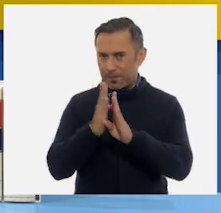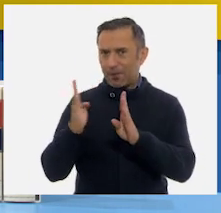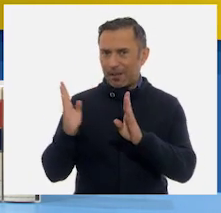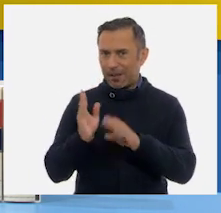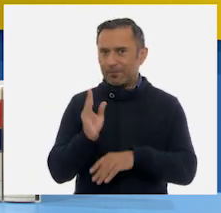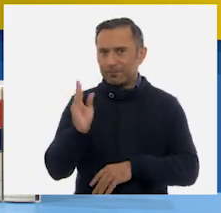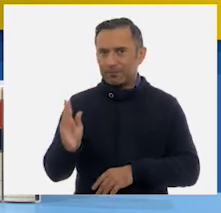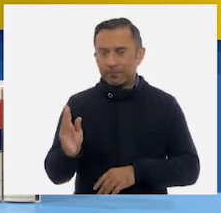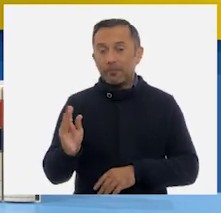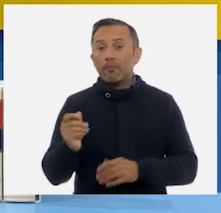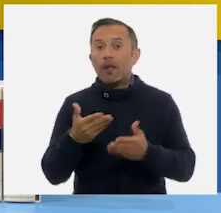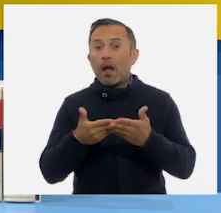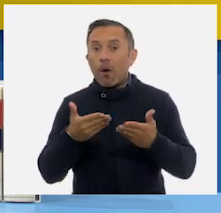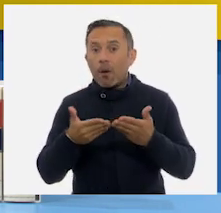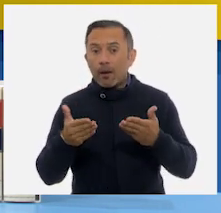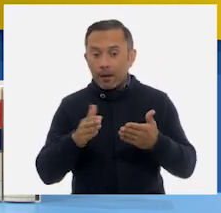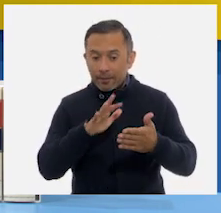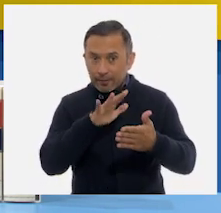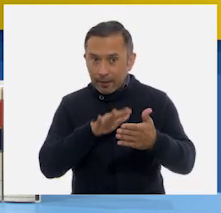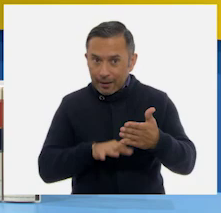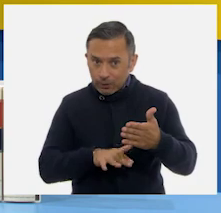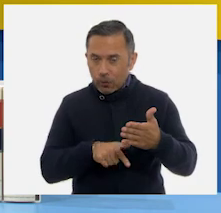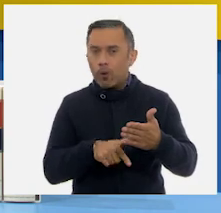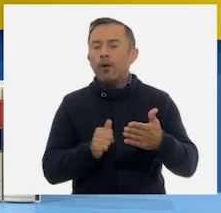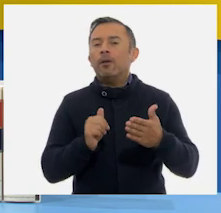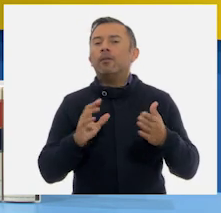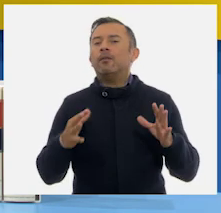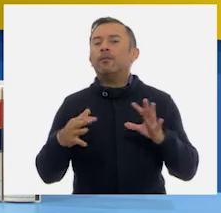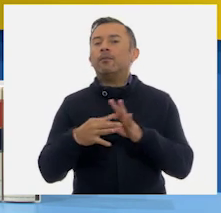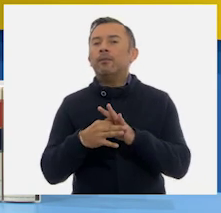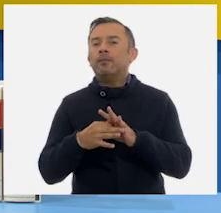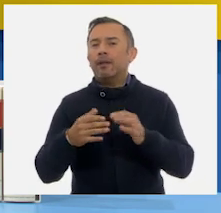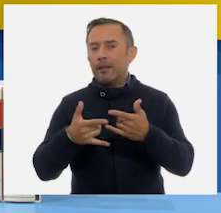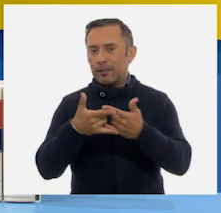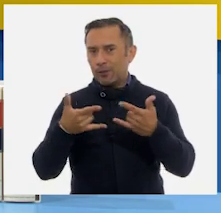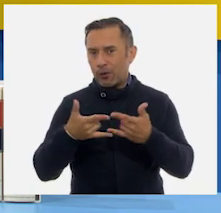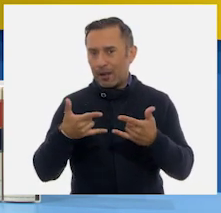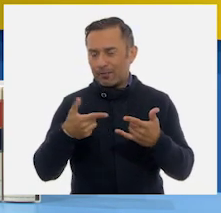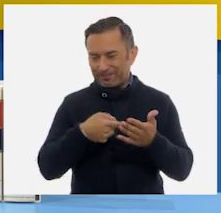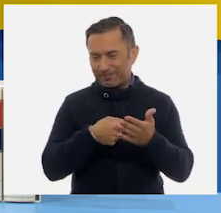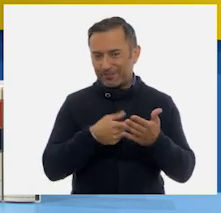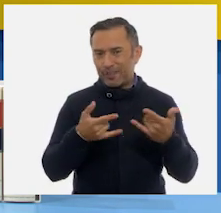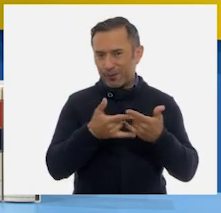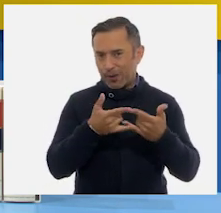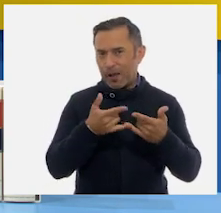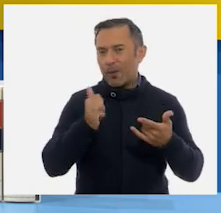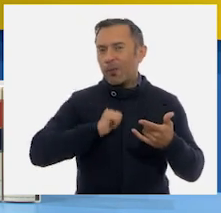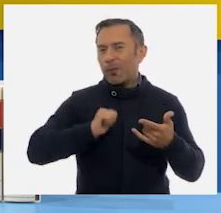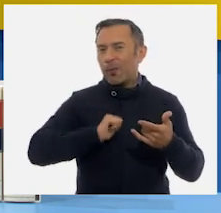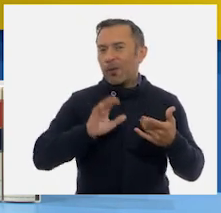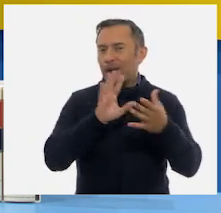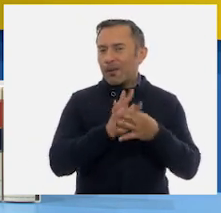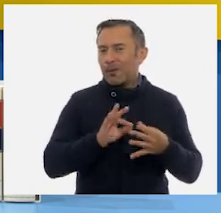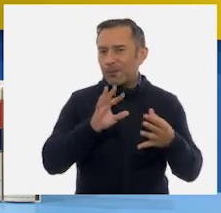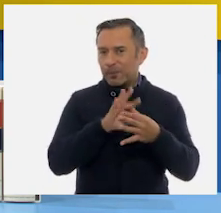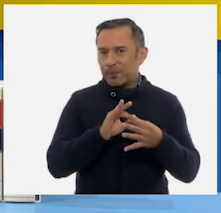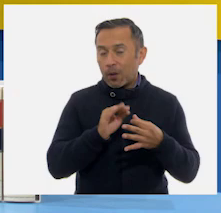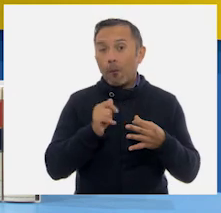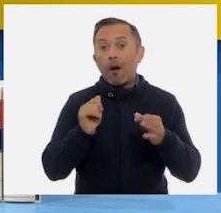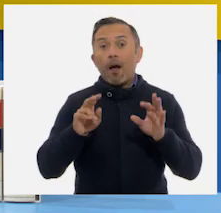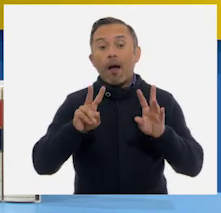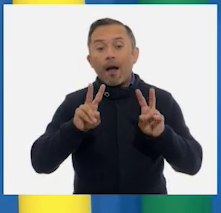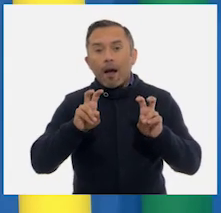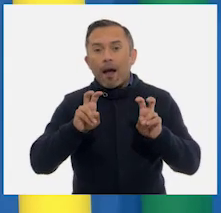texto vinculado con la historia, el relato histórico, pero desde la perspectiva de nuestra asignatura, lengua